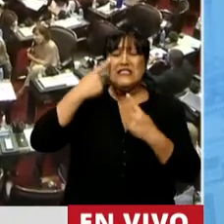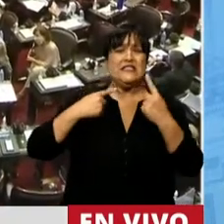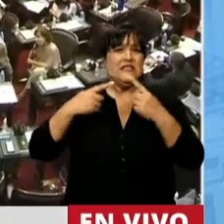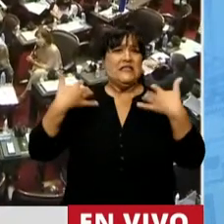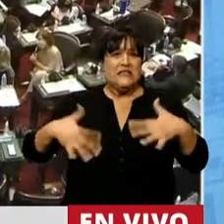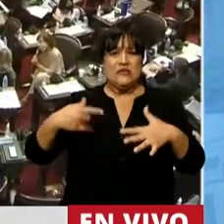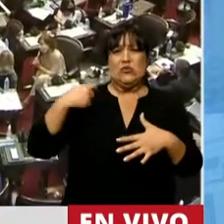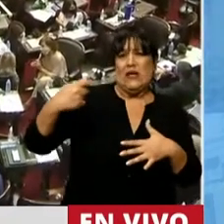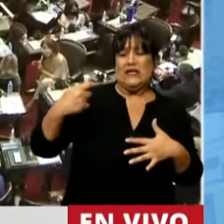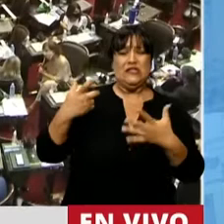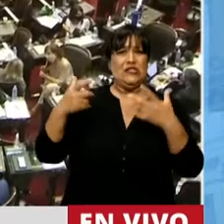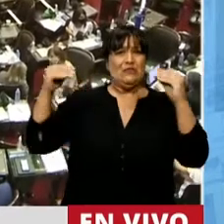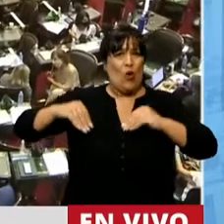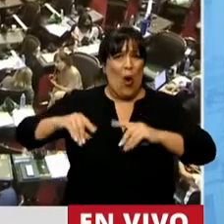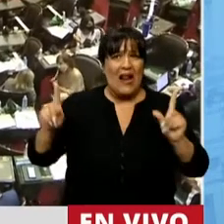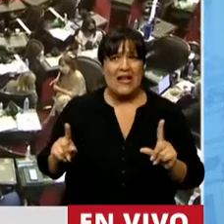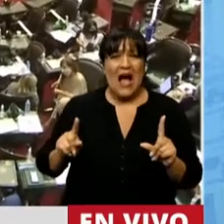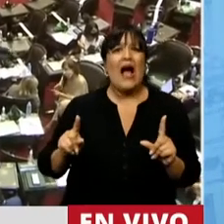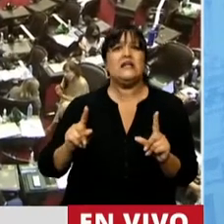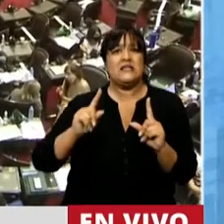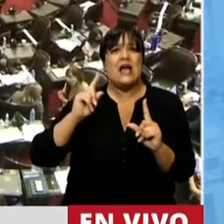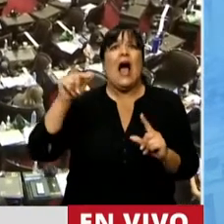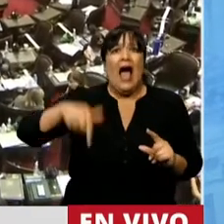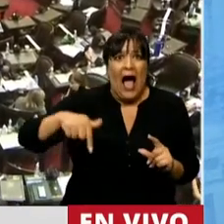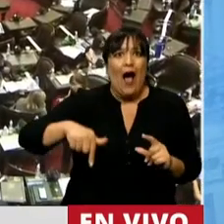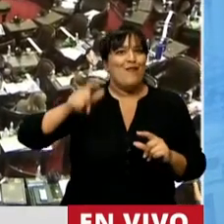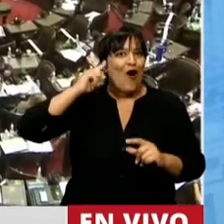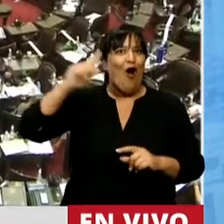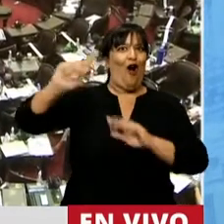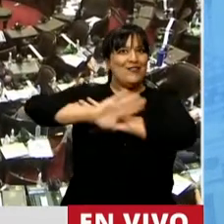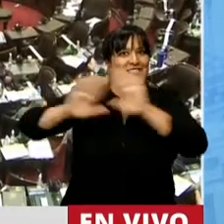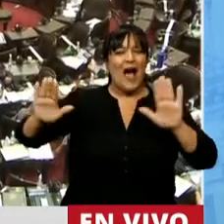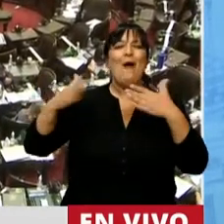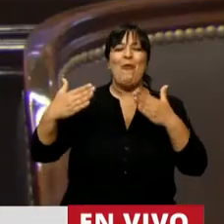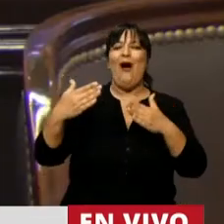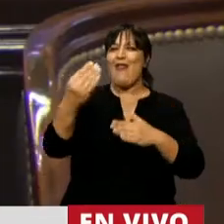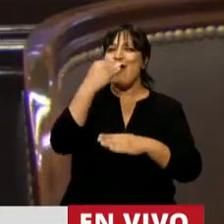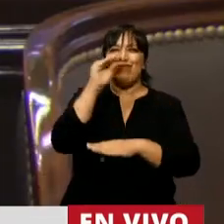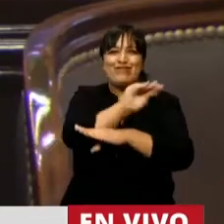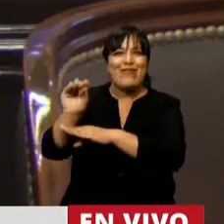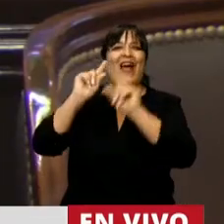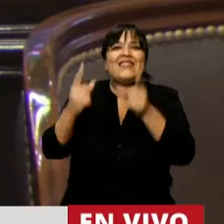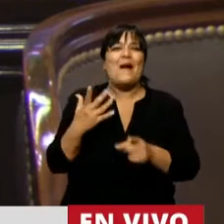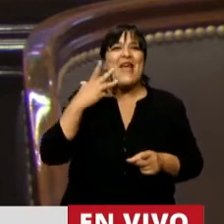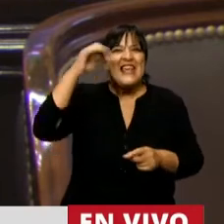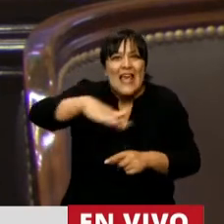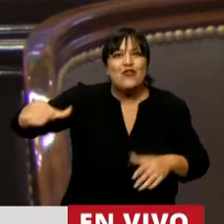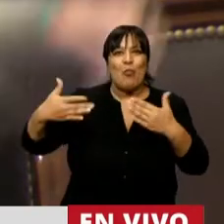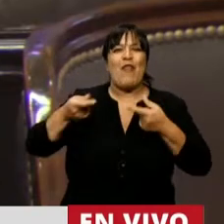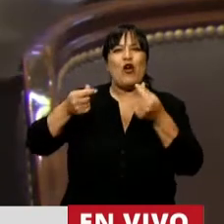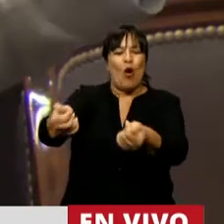la mano no solamente porque iban a poner un plato de comida en su mesa sino porque él iban a poder comprar a su nieto su regalo para navidad